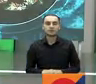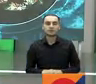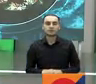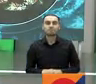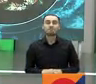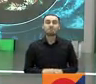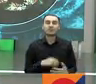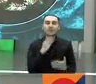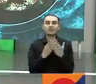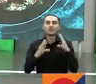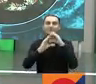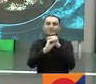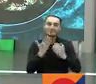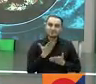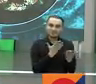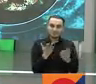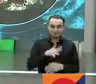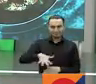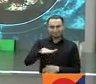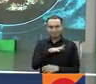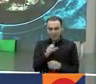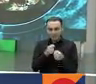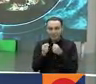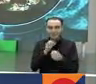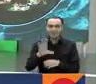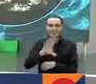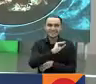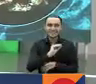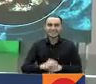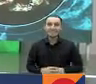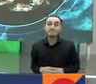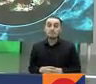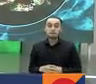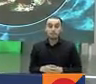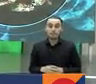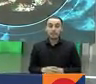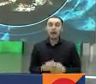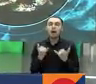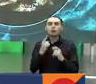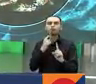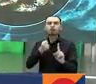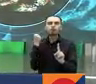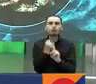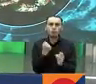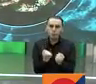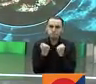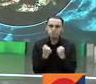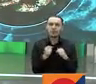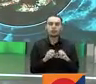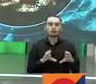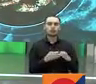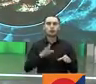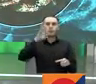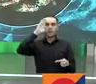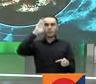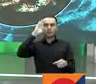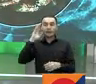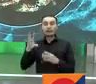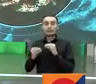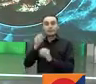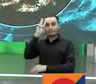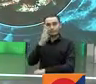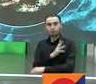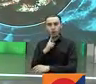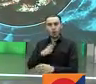Buenas noches, bienvenidos. Somos el noticiero de todos. Vino un duro golpe. Fue propinado por la policía y el ejército a